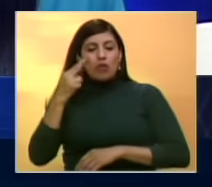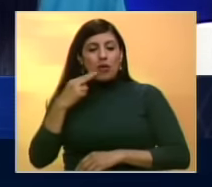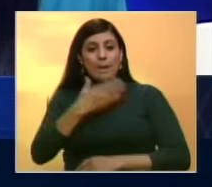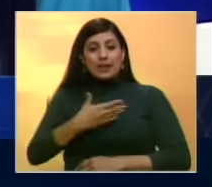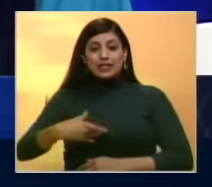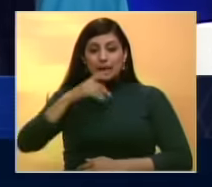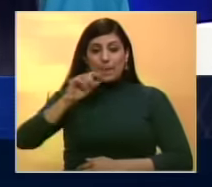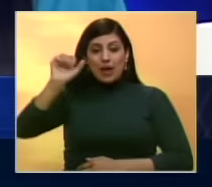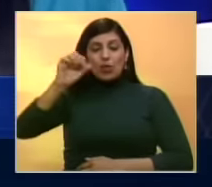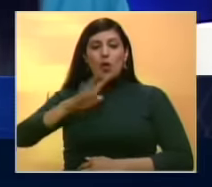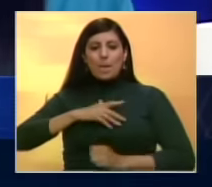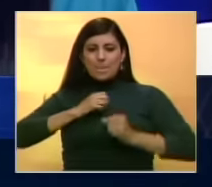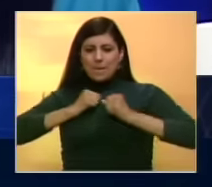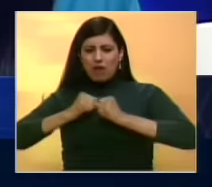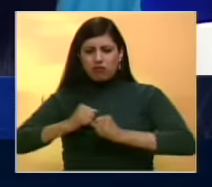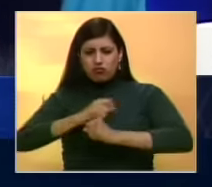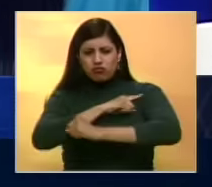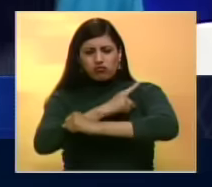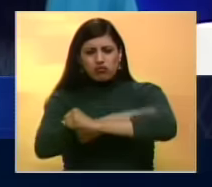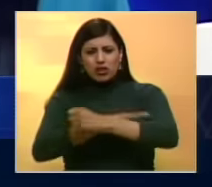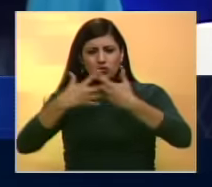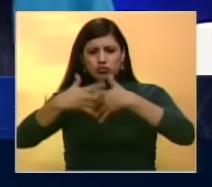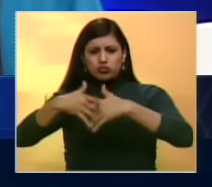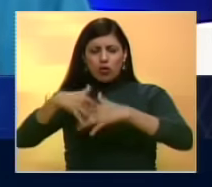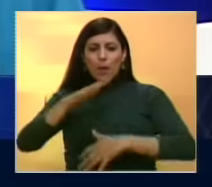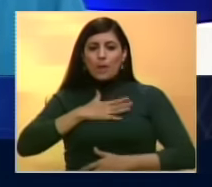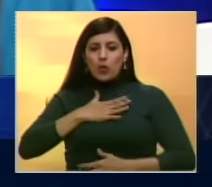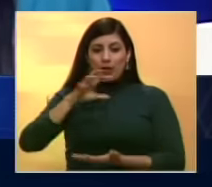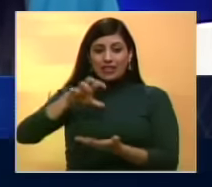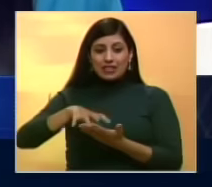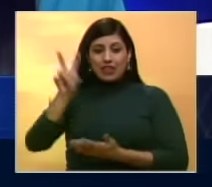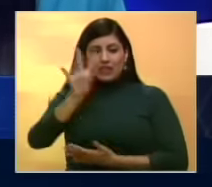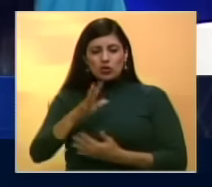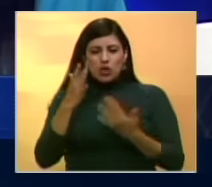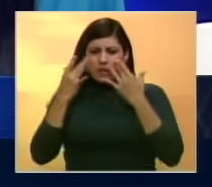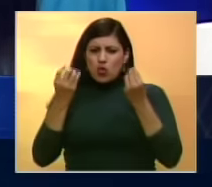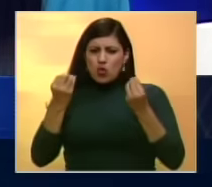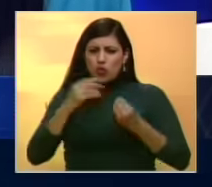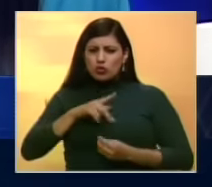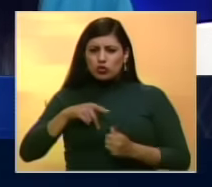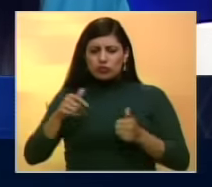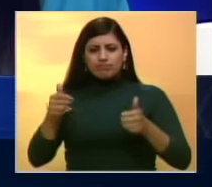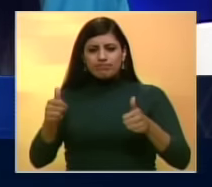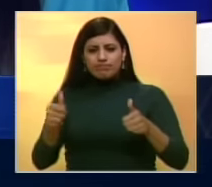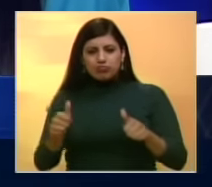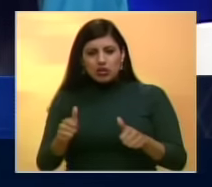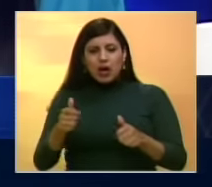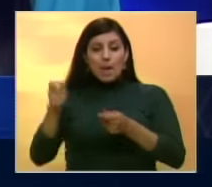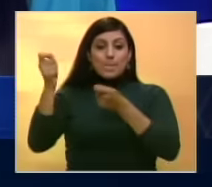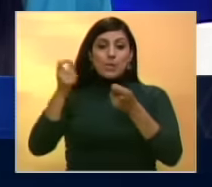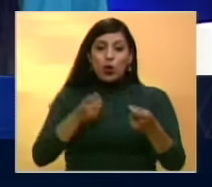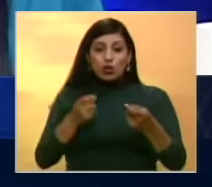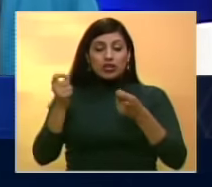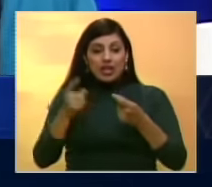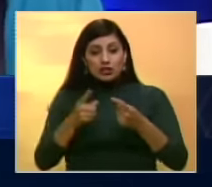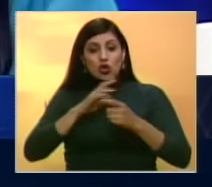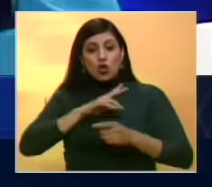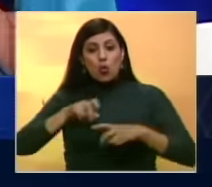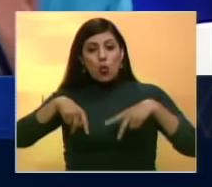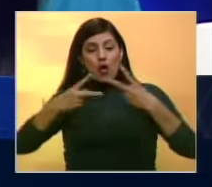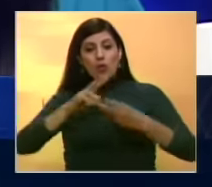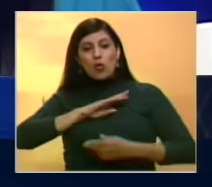Nicolás Maduro de potenciar la producción propia del Estado venezolano ver como nosotros disminuimos en las importaciones producimos más